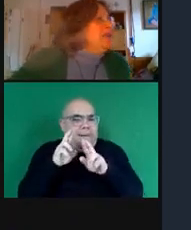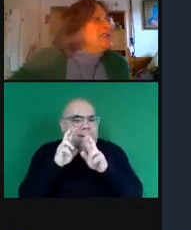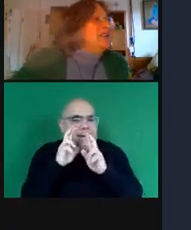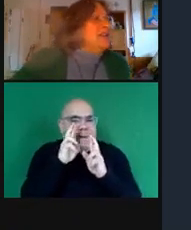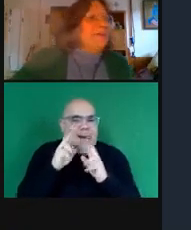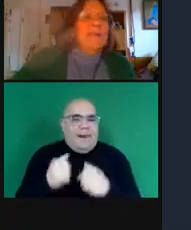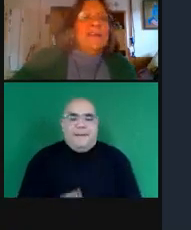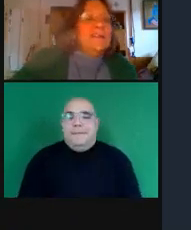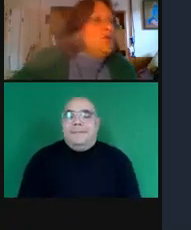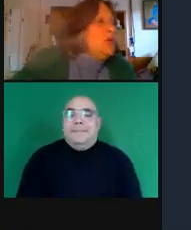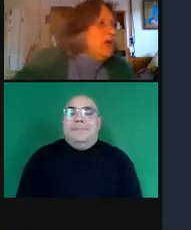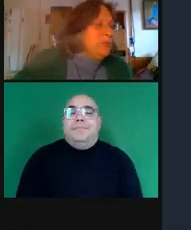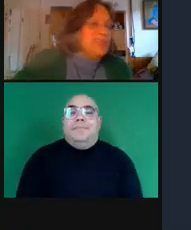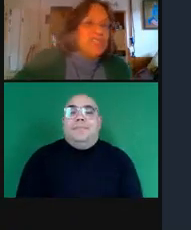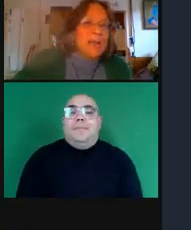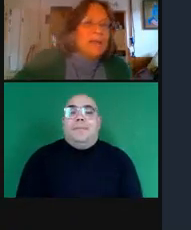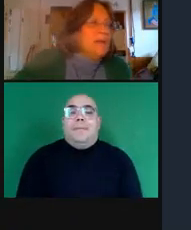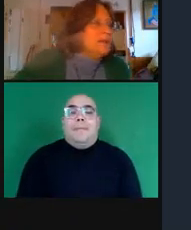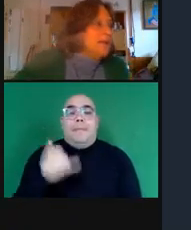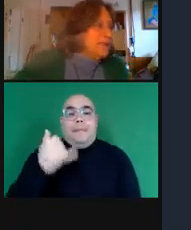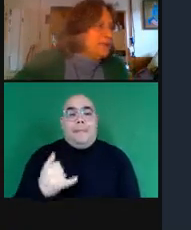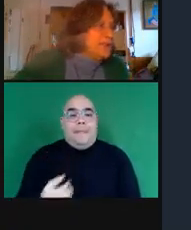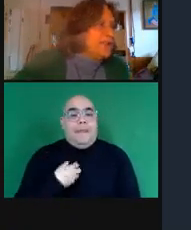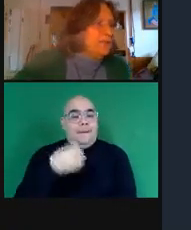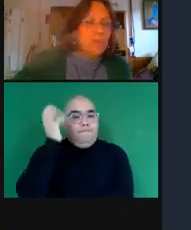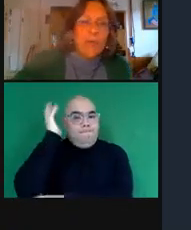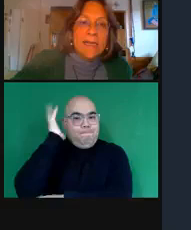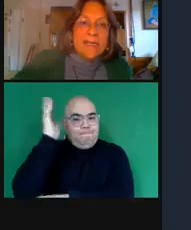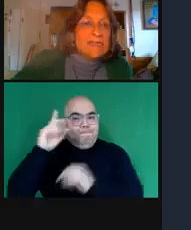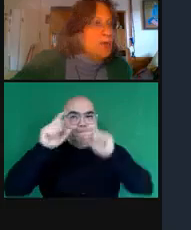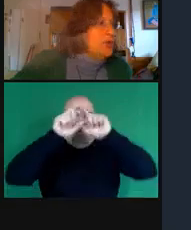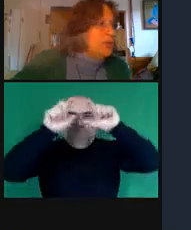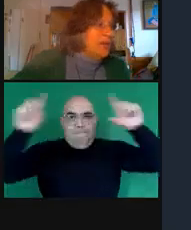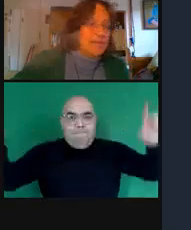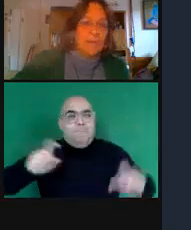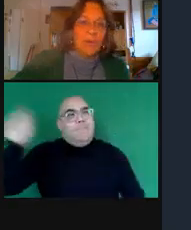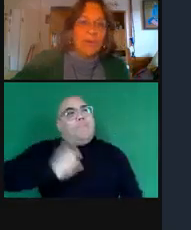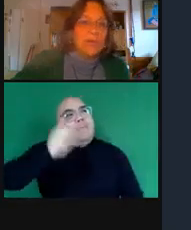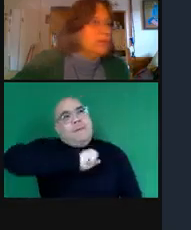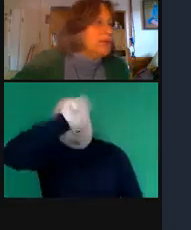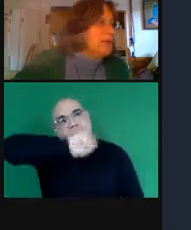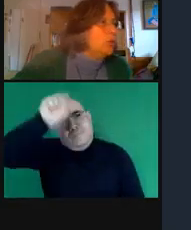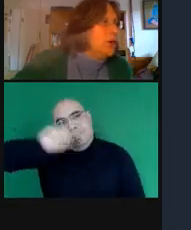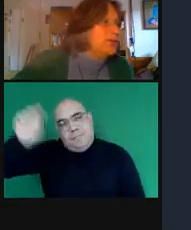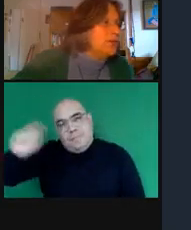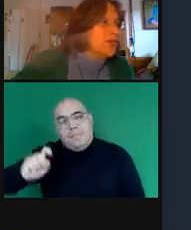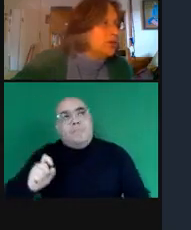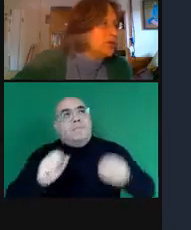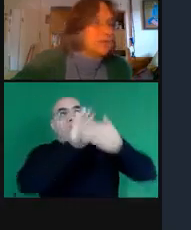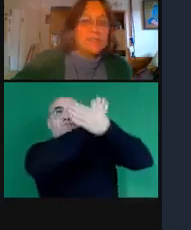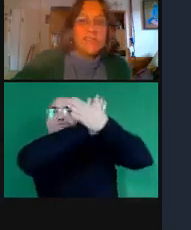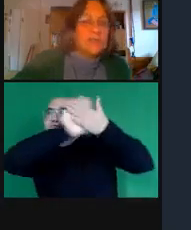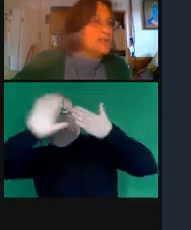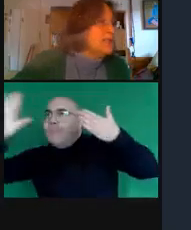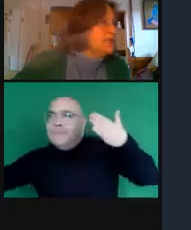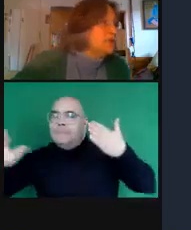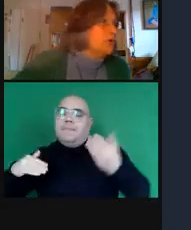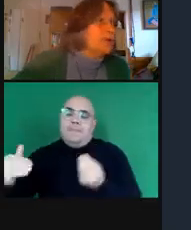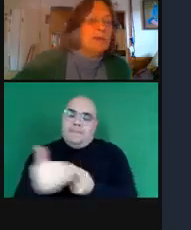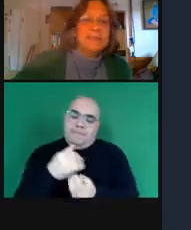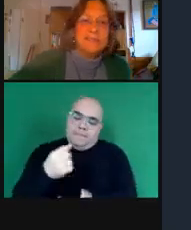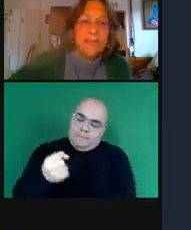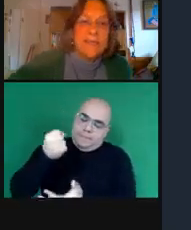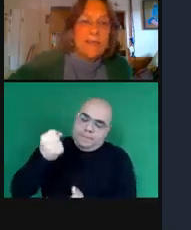Bueno, pues he titulado mi charla Graffiti, Muralismo y Patrimonio, Encuentros y Contradicciones en la